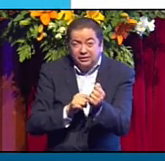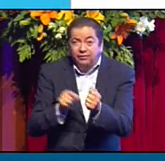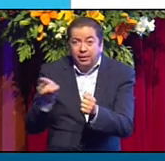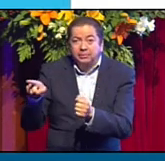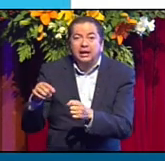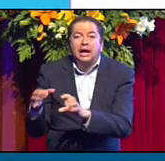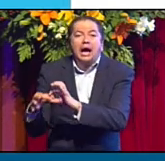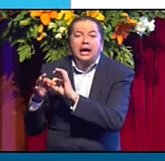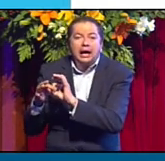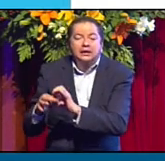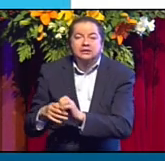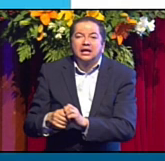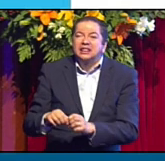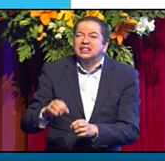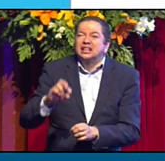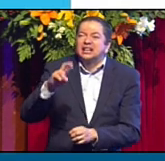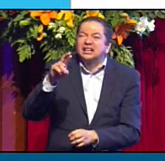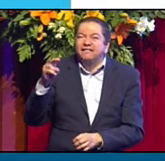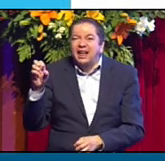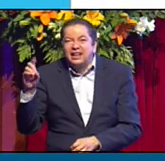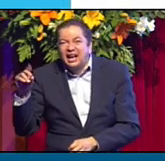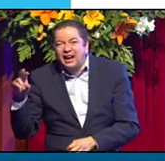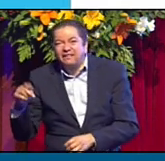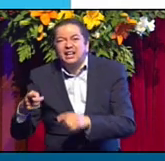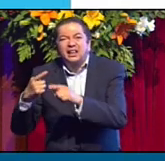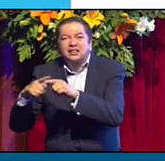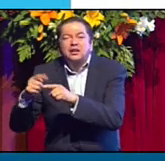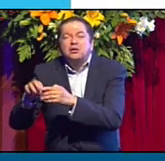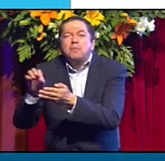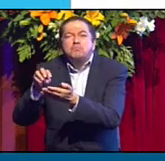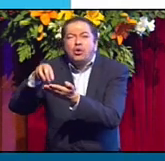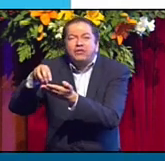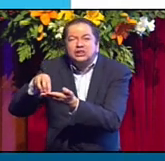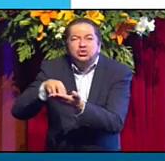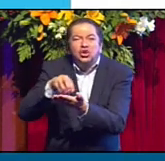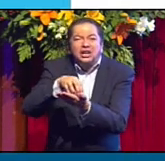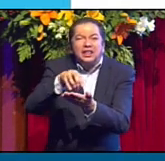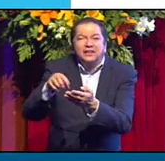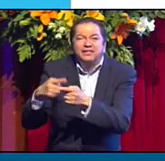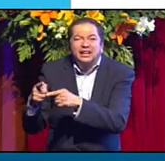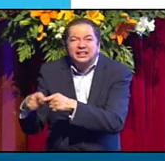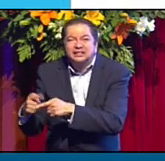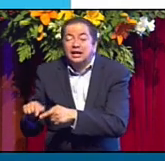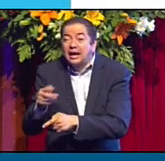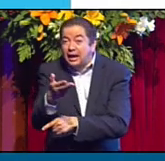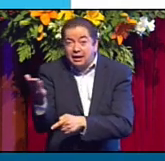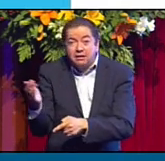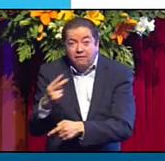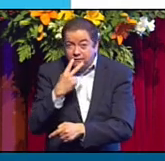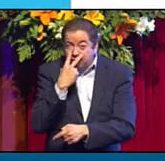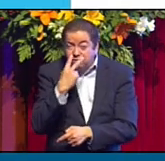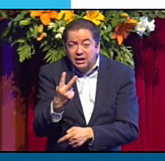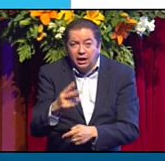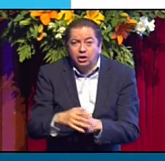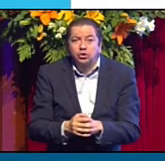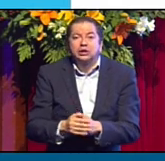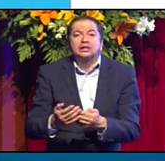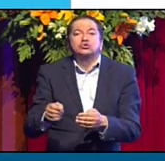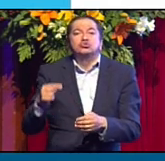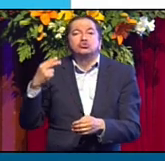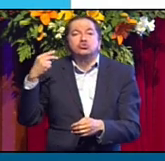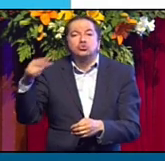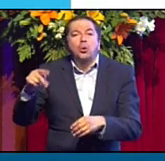Son familias de La Calera, de Rivadavia, de Chapilca, de la población O'Higgins, de la población Gabriela Mistral, que efectivamente vieron que su